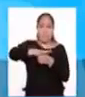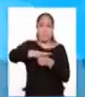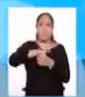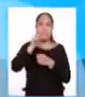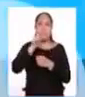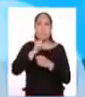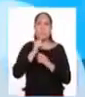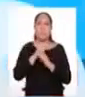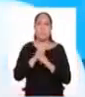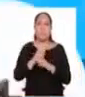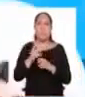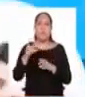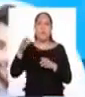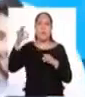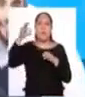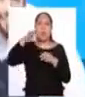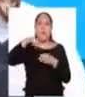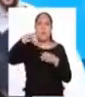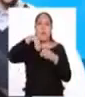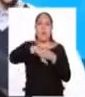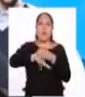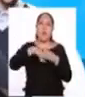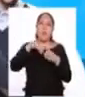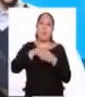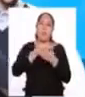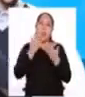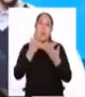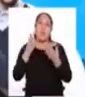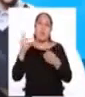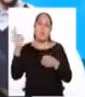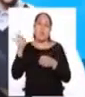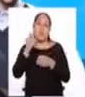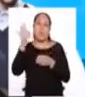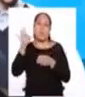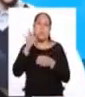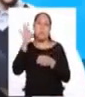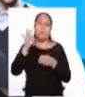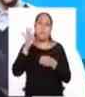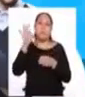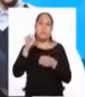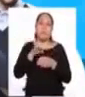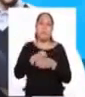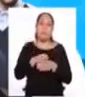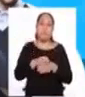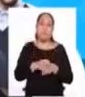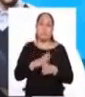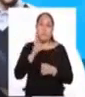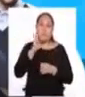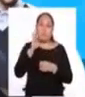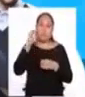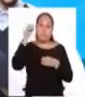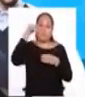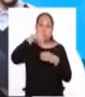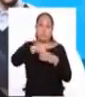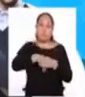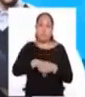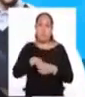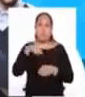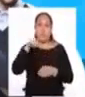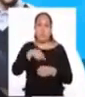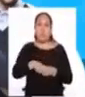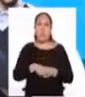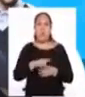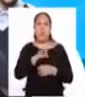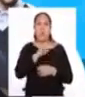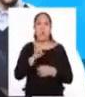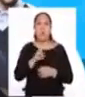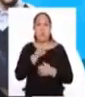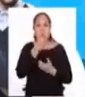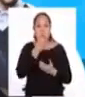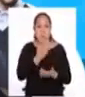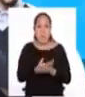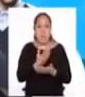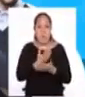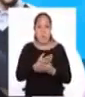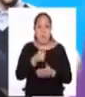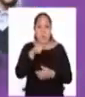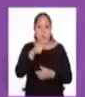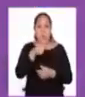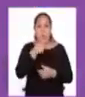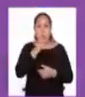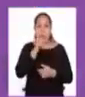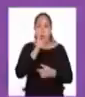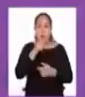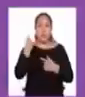evitando así la introducción de sustancias y agentes contaminantes. El buen aprovechamiento del líquido elemento no